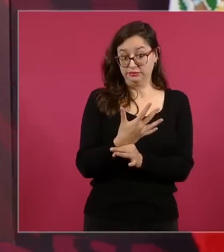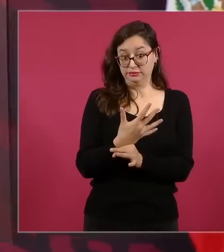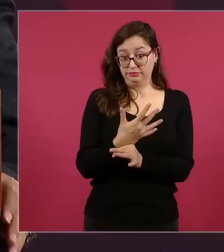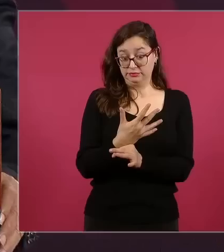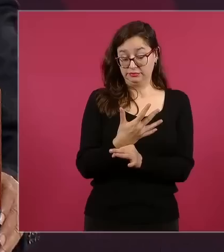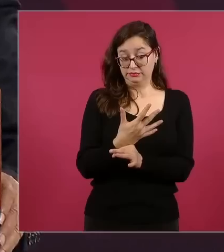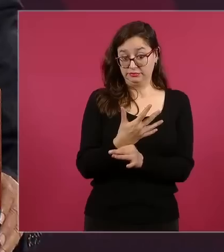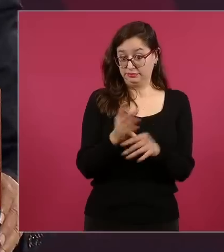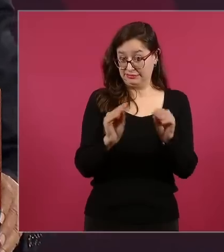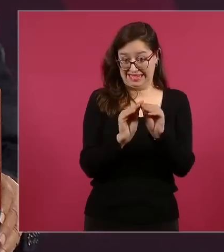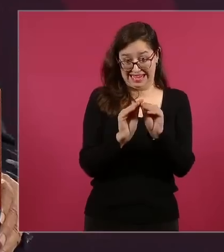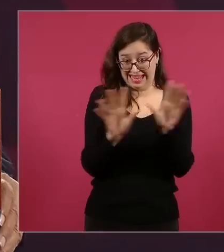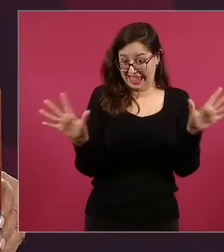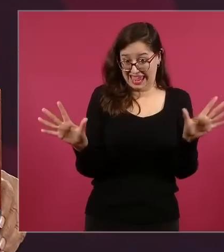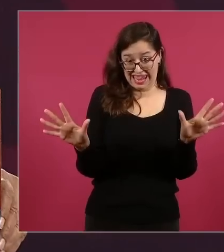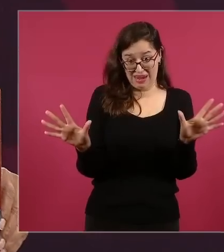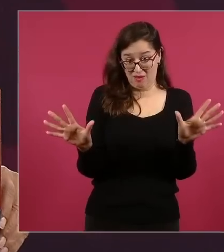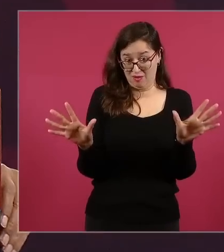sin